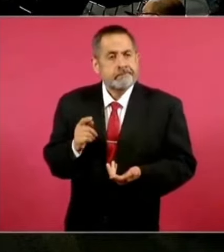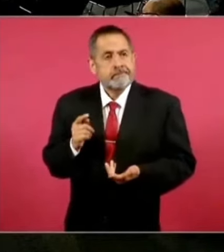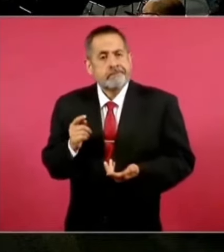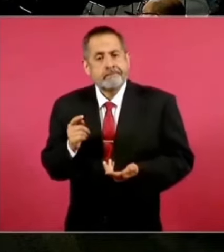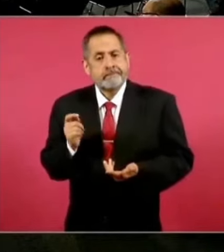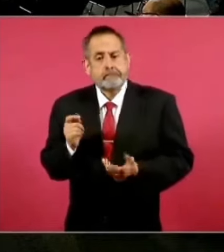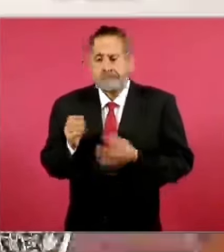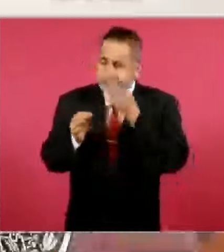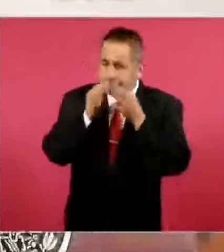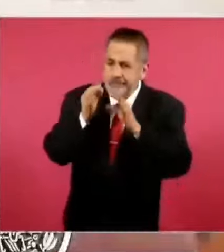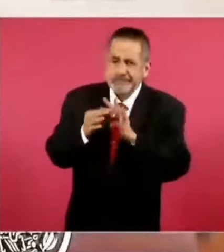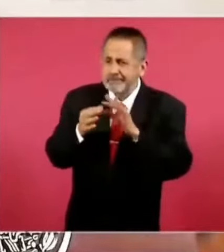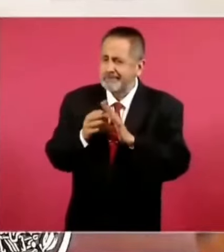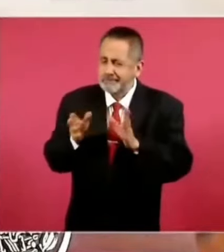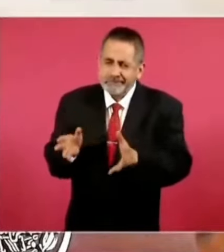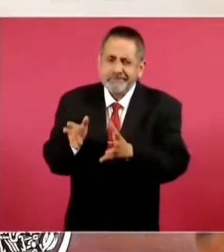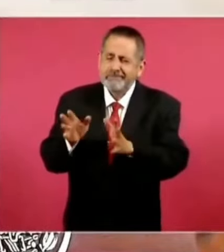evitar